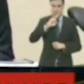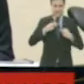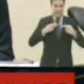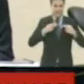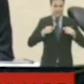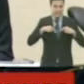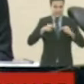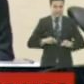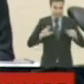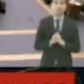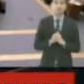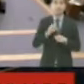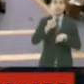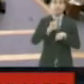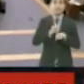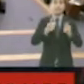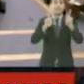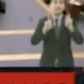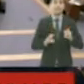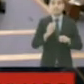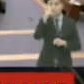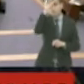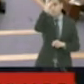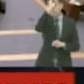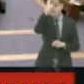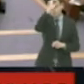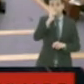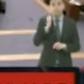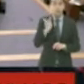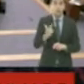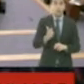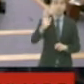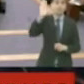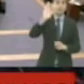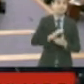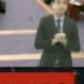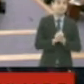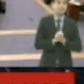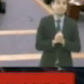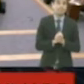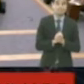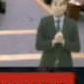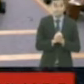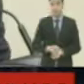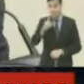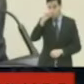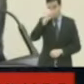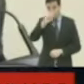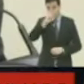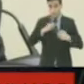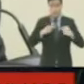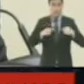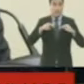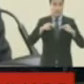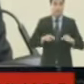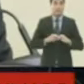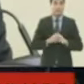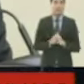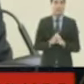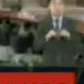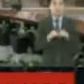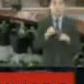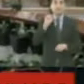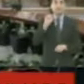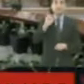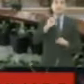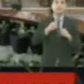por la Constitución, de tal forma que si tú dijeras que los vas a someter a un proceso penal, habría que quitarles el fuero, y eso